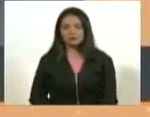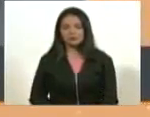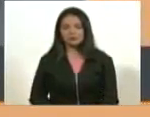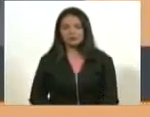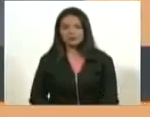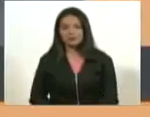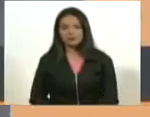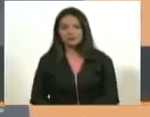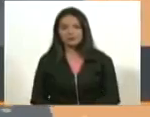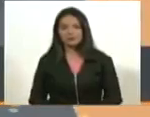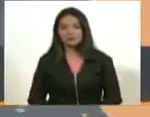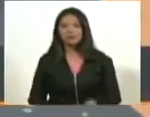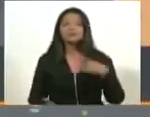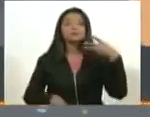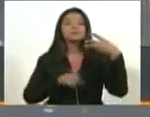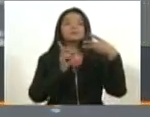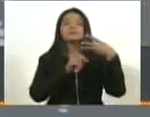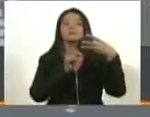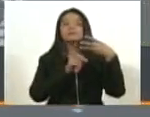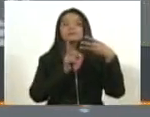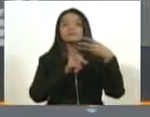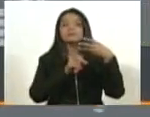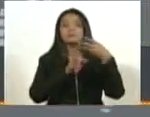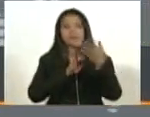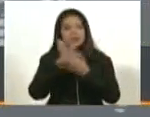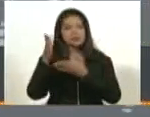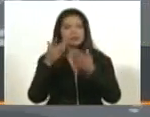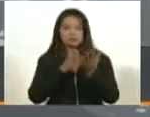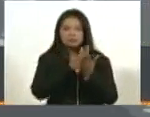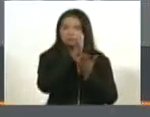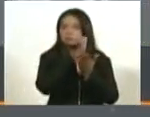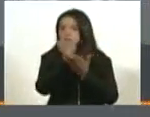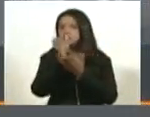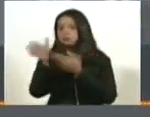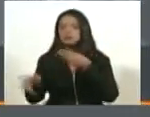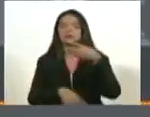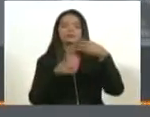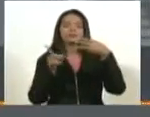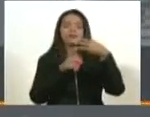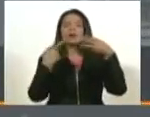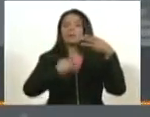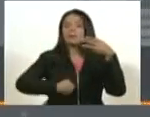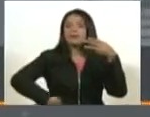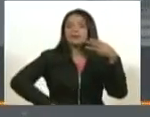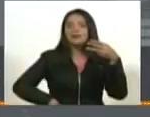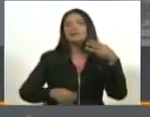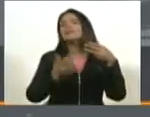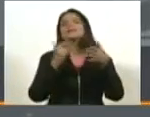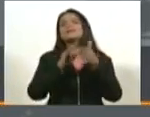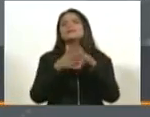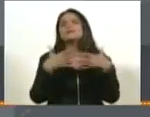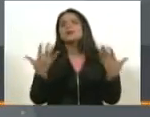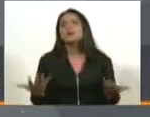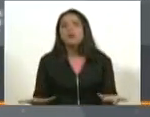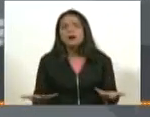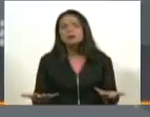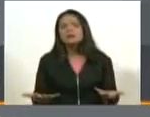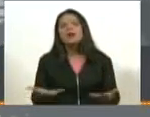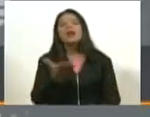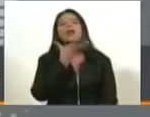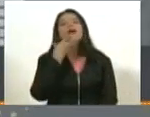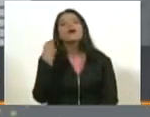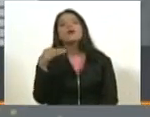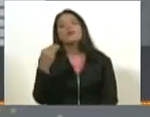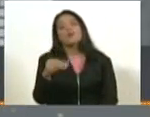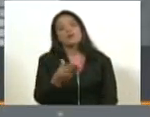Y la tercera línea que tomo, la llamó el presidente ganar el porvenir, la juventud.